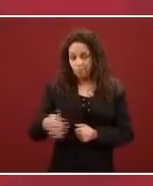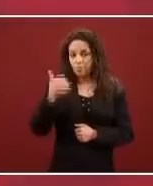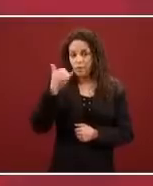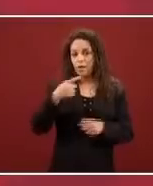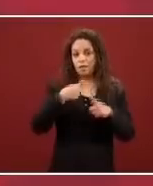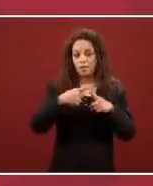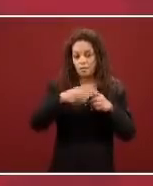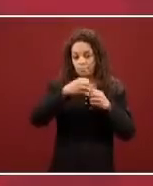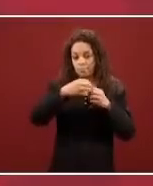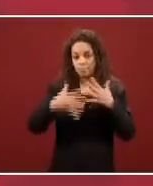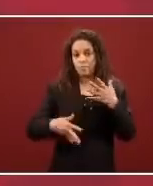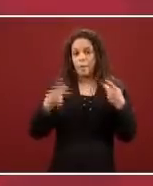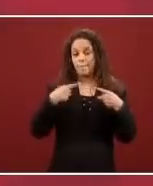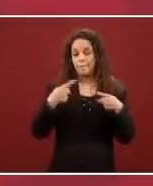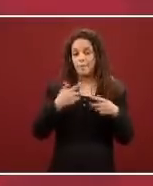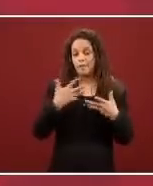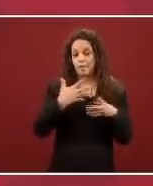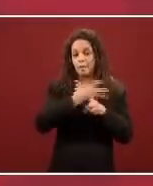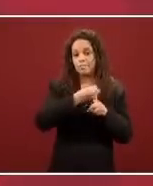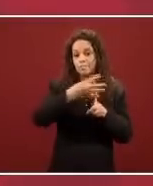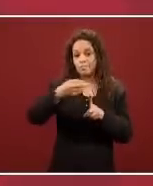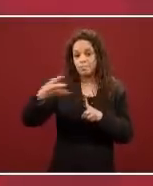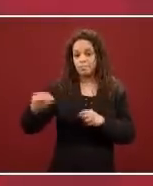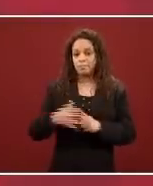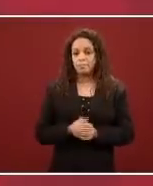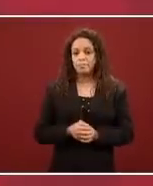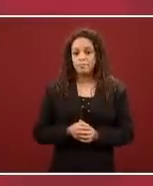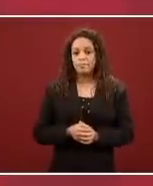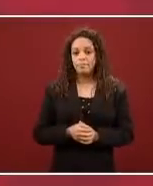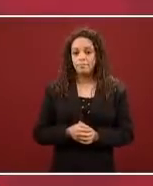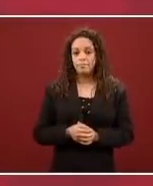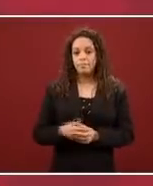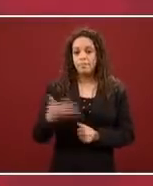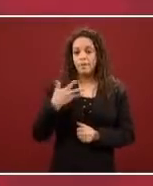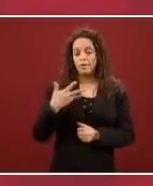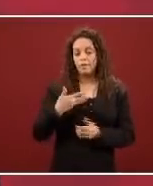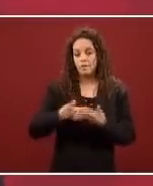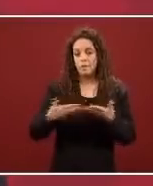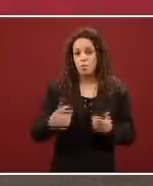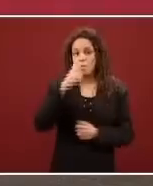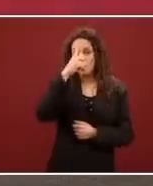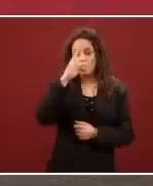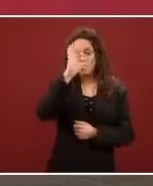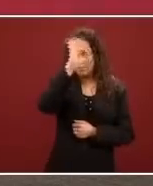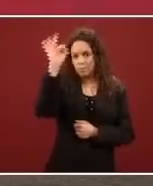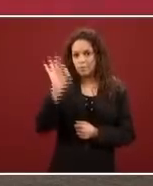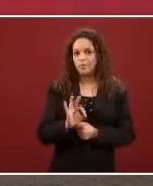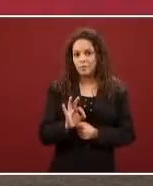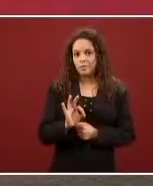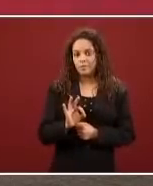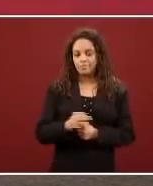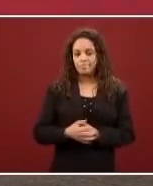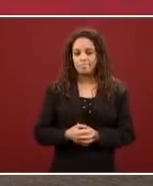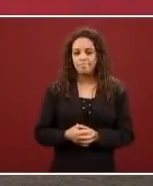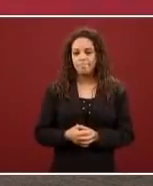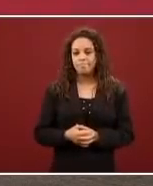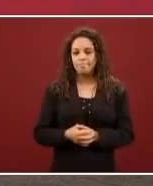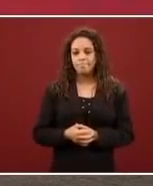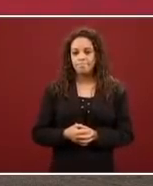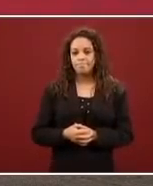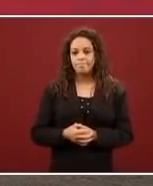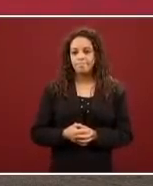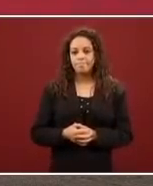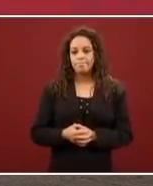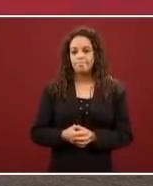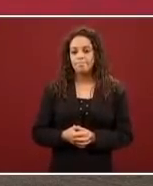reportados, nuestra tasa de letalidad actual sería del 1%. Podemos también ver que las